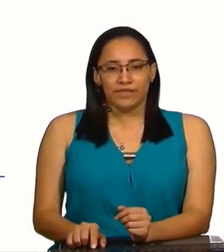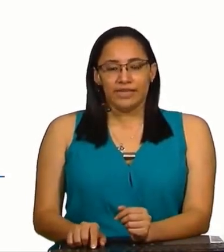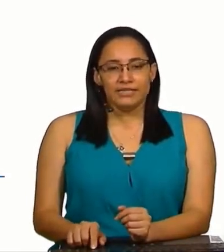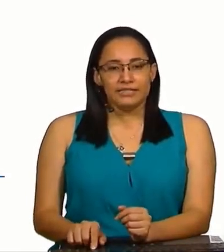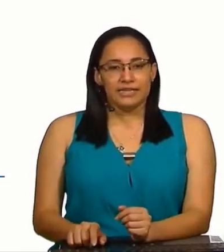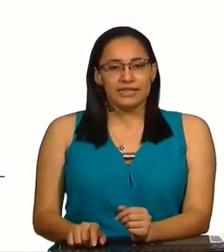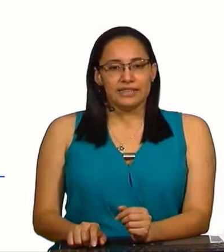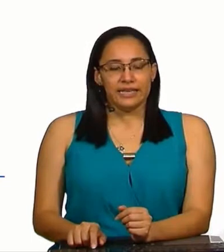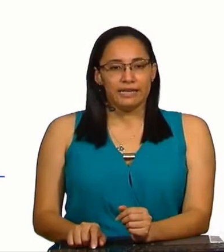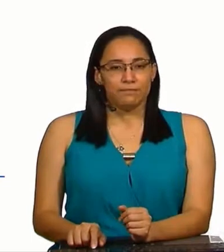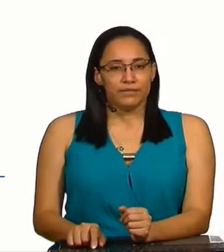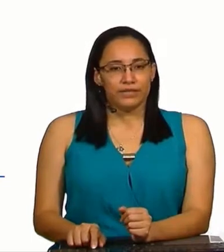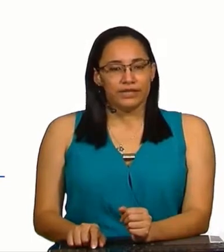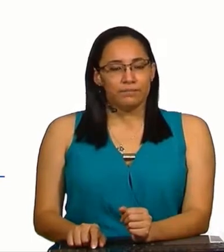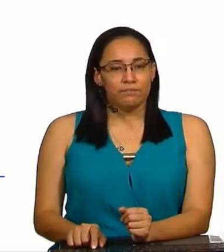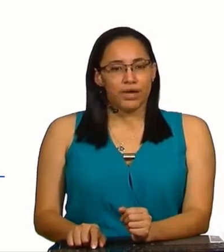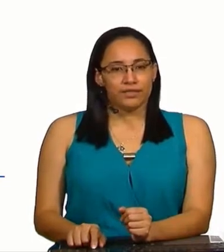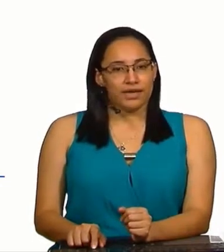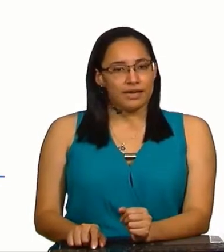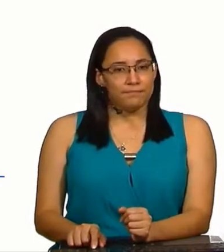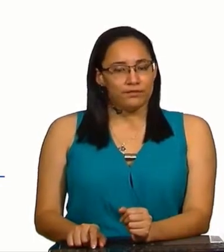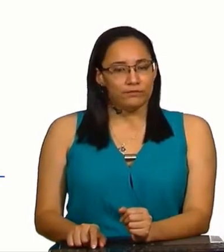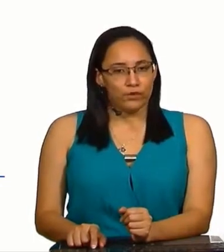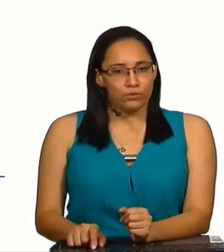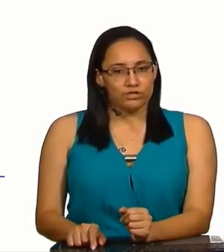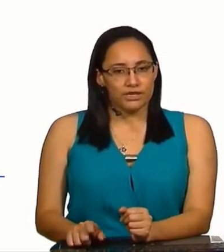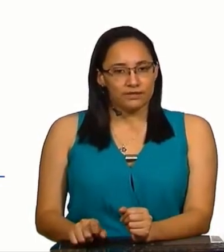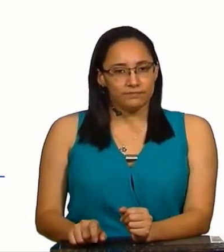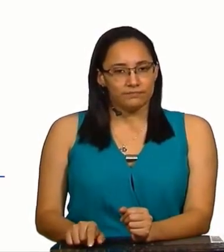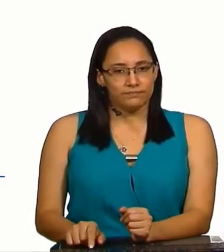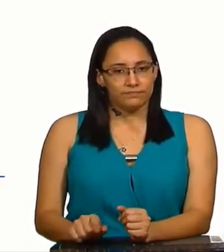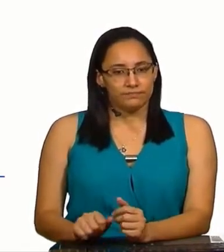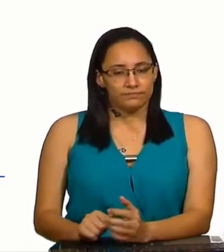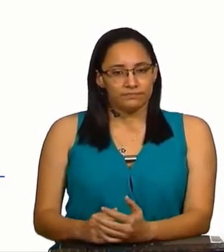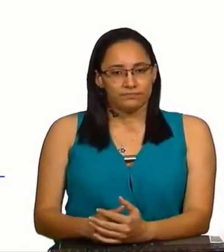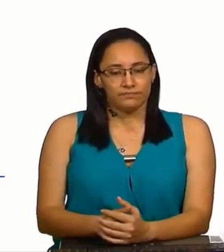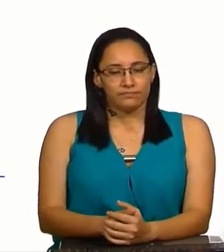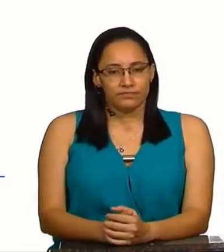Excelente. En el siguiente ejemplo, ¿can vodka be frozen?